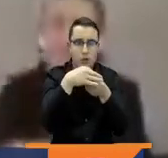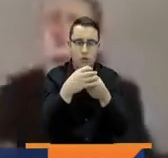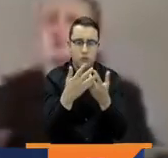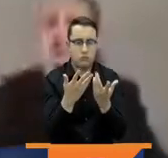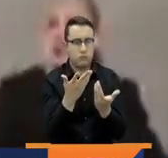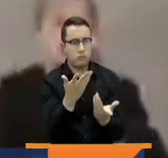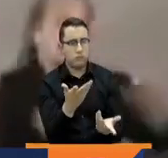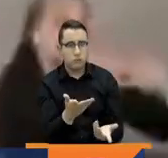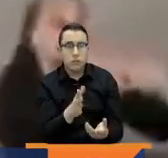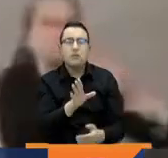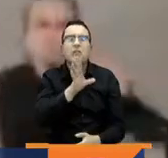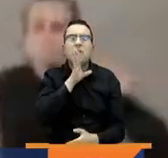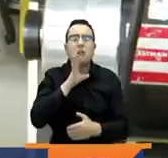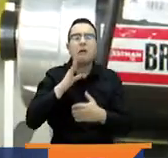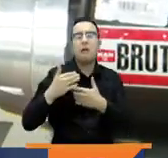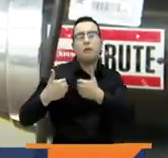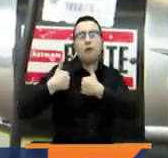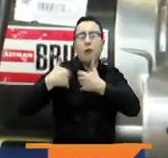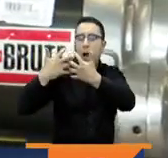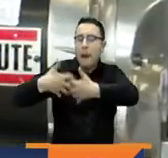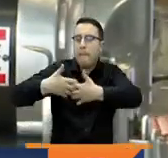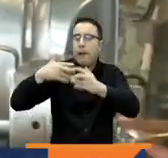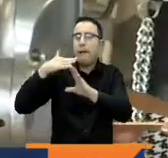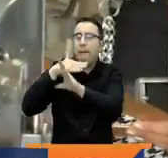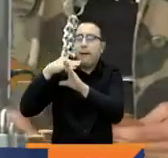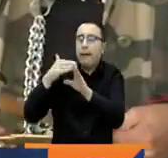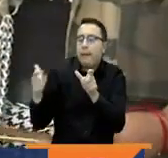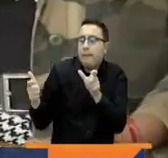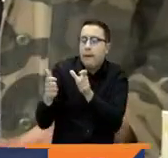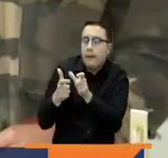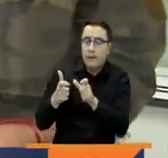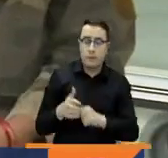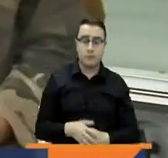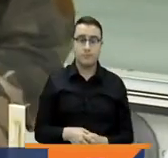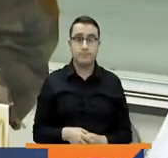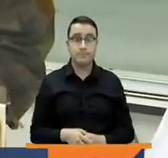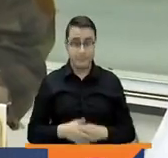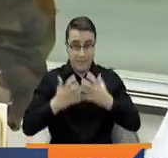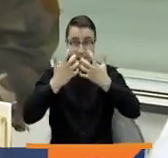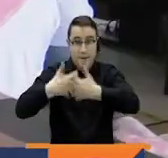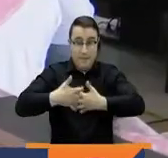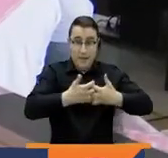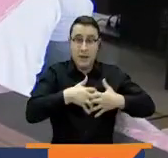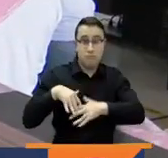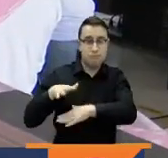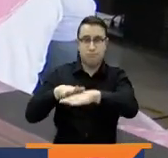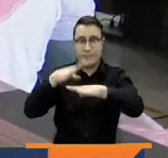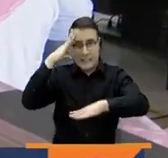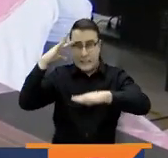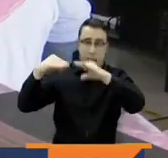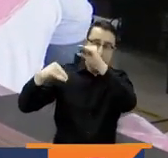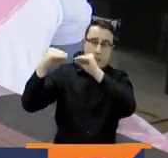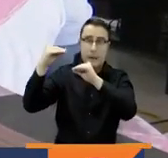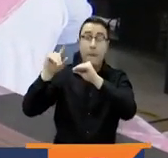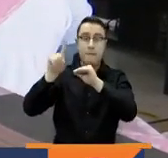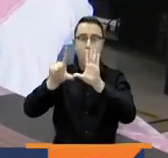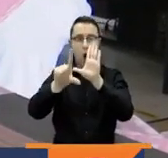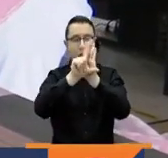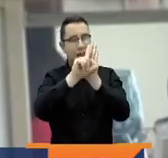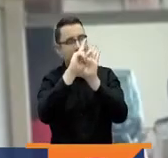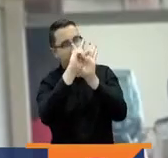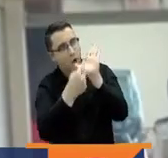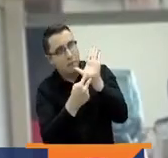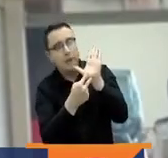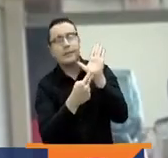del pequeño y mediano empresario. Para el gremio de estas empresas, Acopi, a pesar de tener disensos, esta reforma es necesaria.